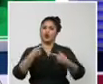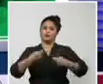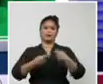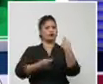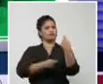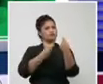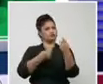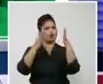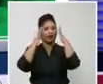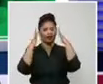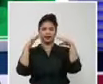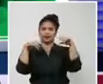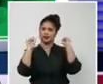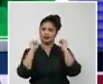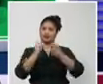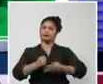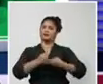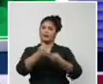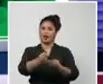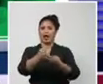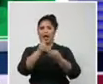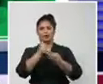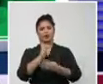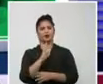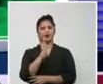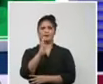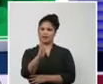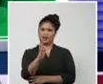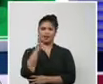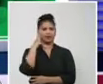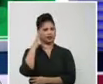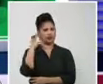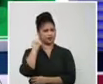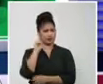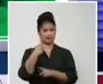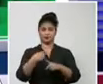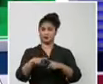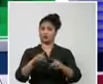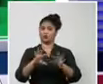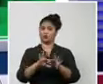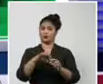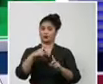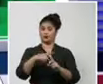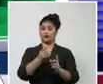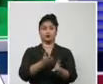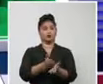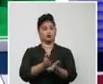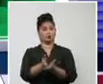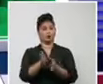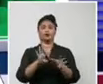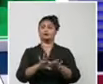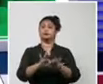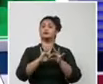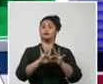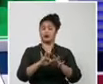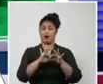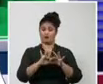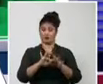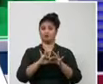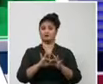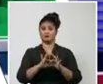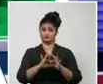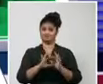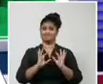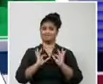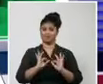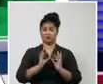día de ayer, pues Guantánamo se mantiene con la mayor tasa de incidencia de casos confirmados por 100.000 habitantes